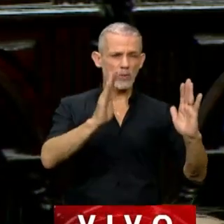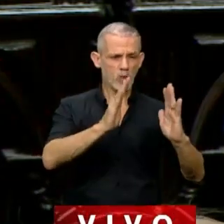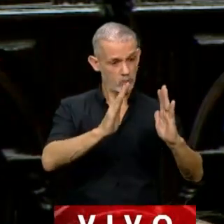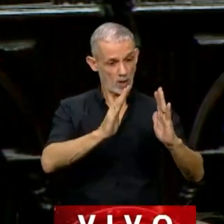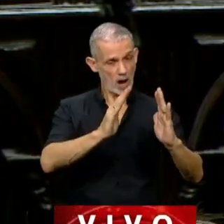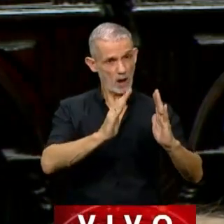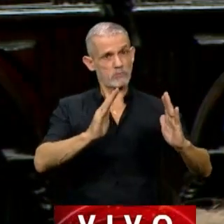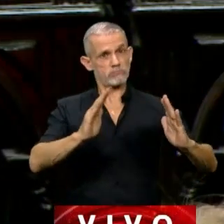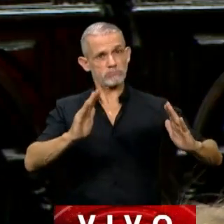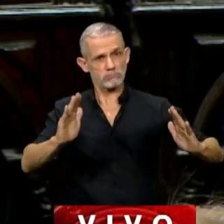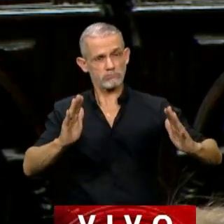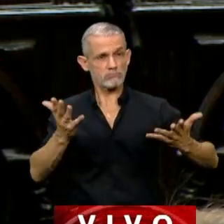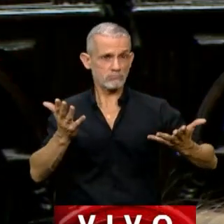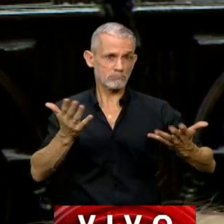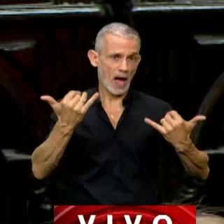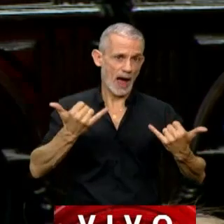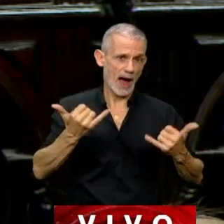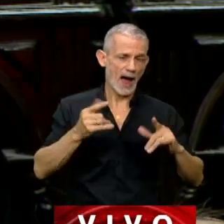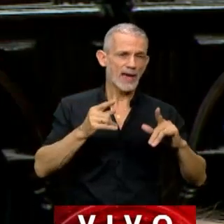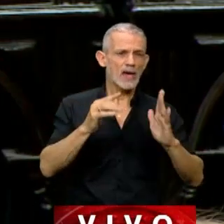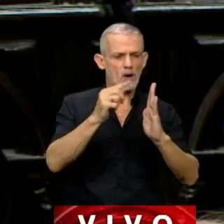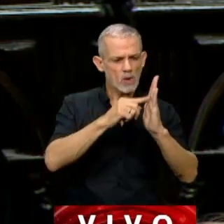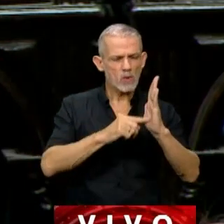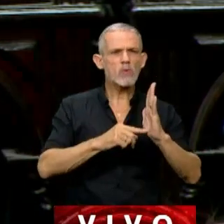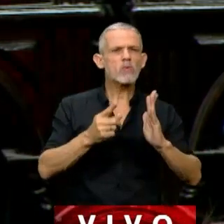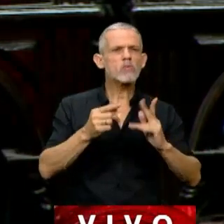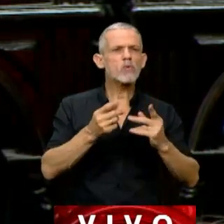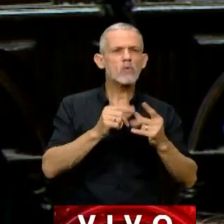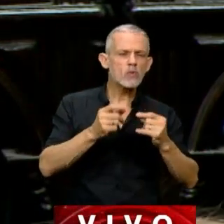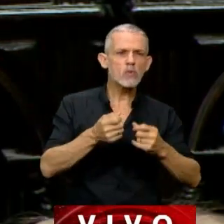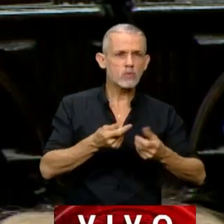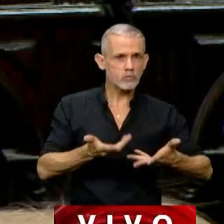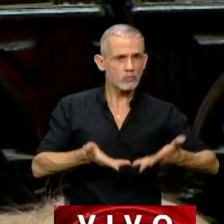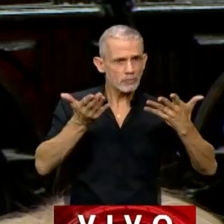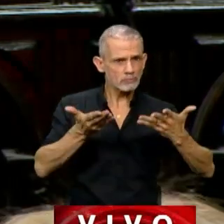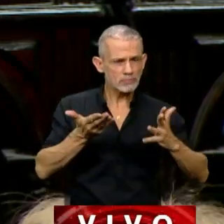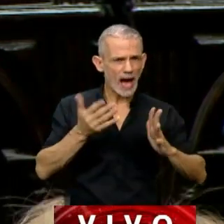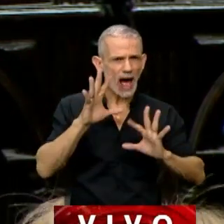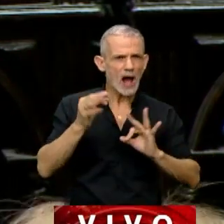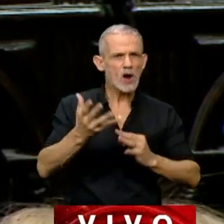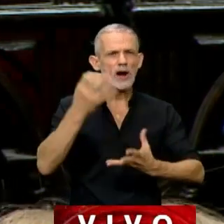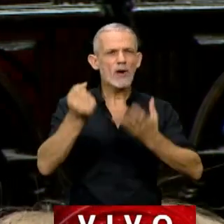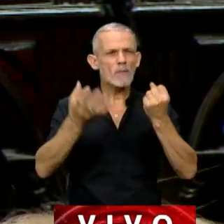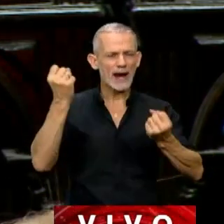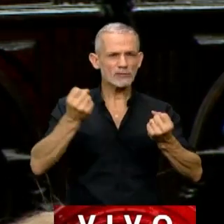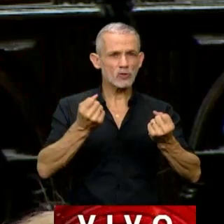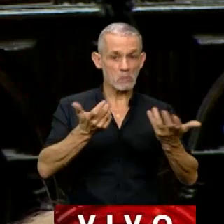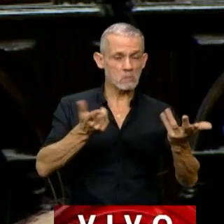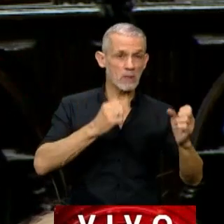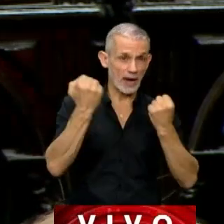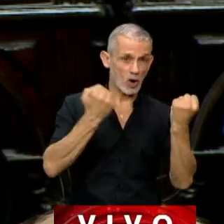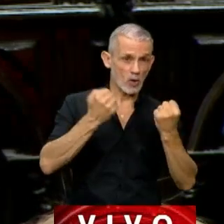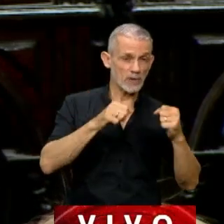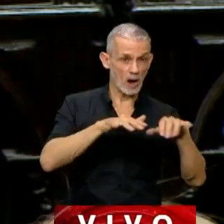una cantidad importantísima de indicadores que nos muestran recuperación en distintos aspectos de la